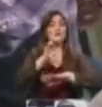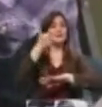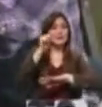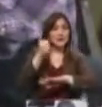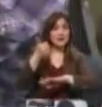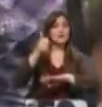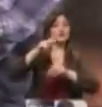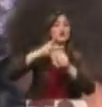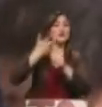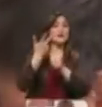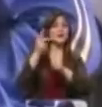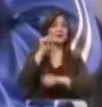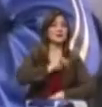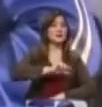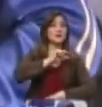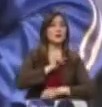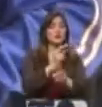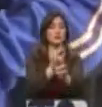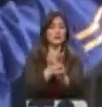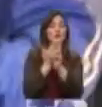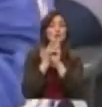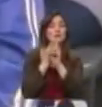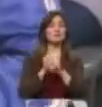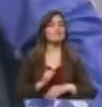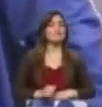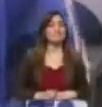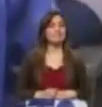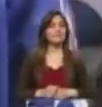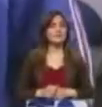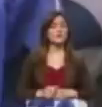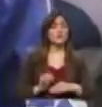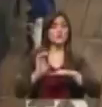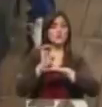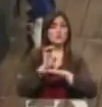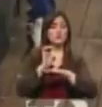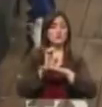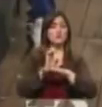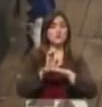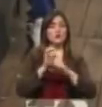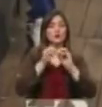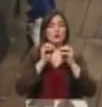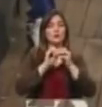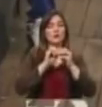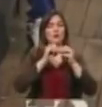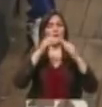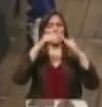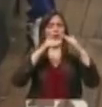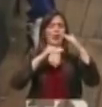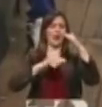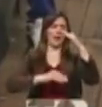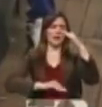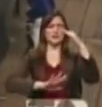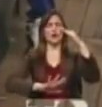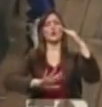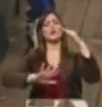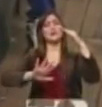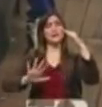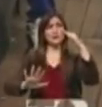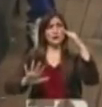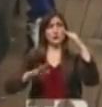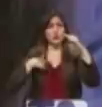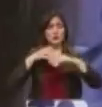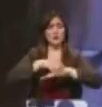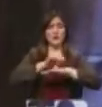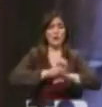grado. Dentro de los resultados que arrojó este estudio se puede determinar que Ecuador ocupa el puesto 55 entre 80 países en el ranking